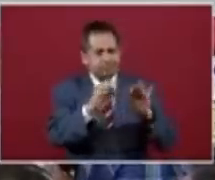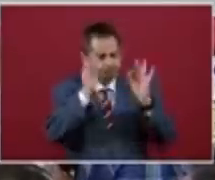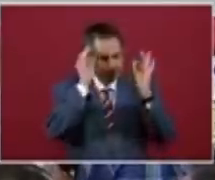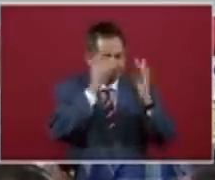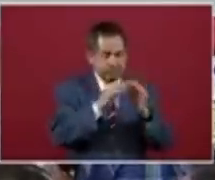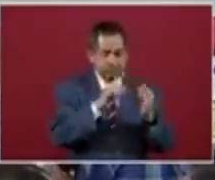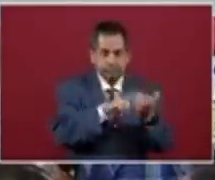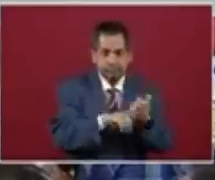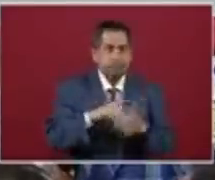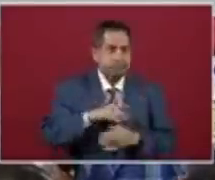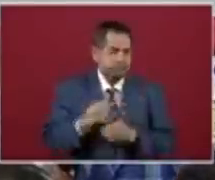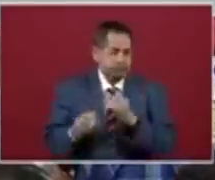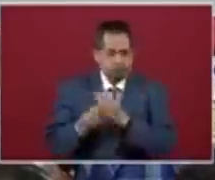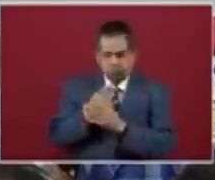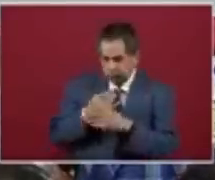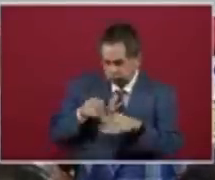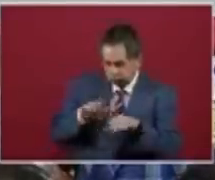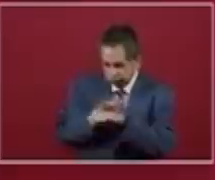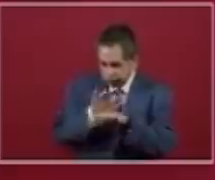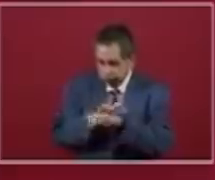Servicio Exterior Mexicano.